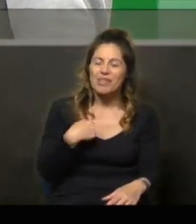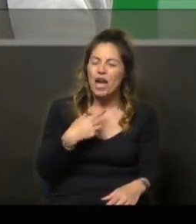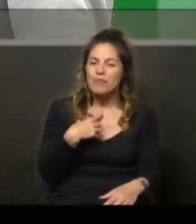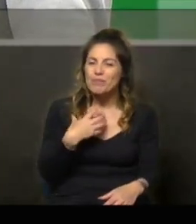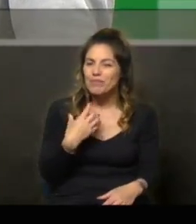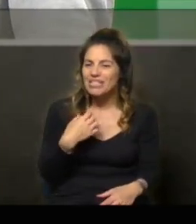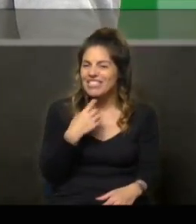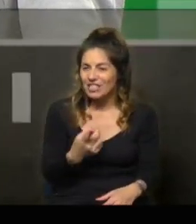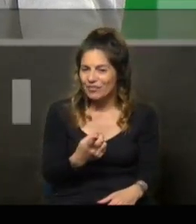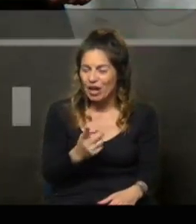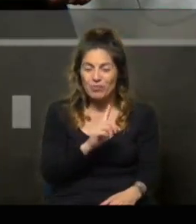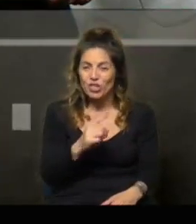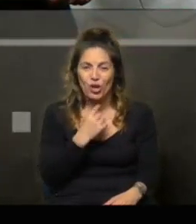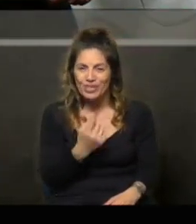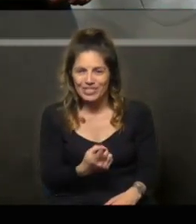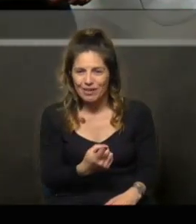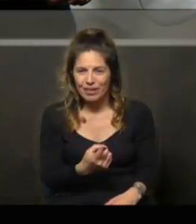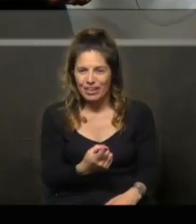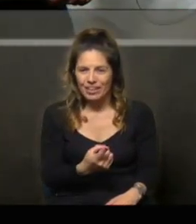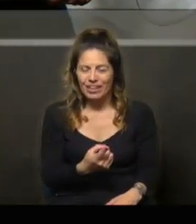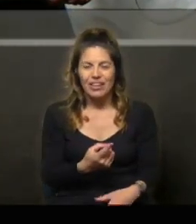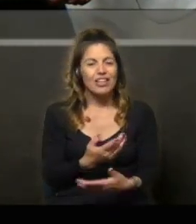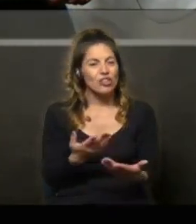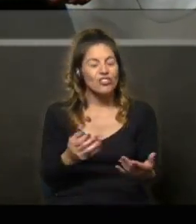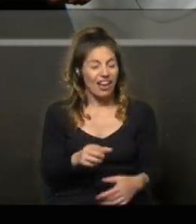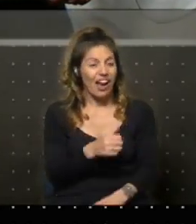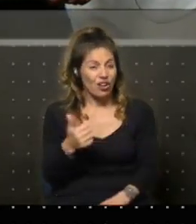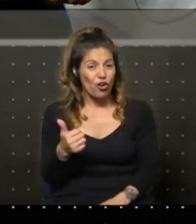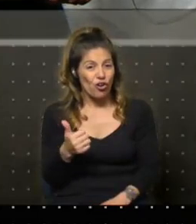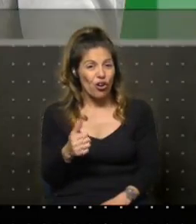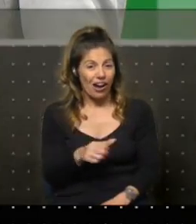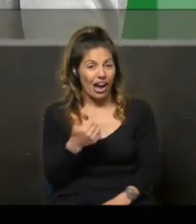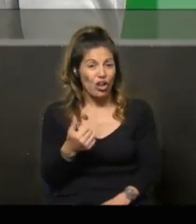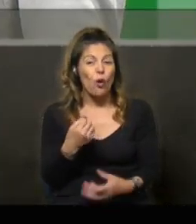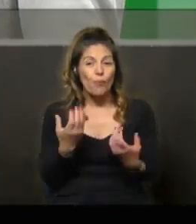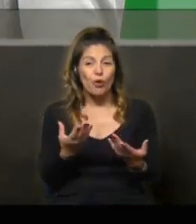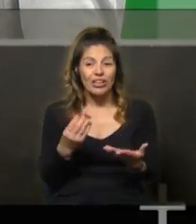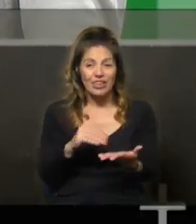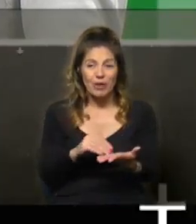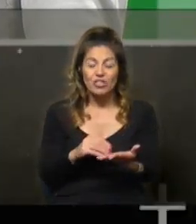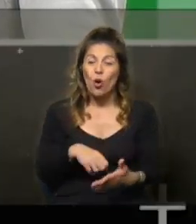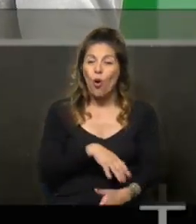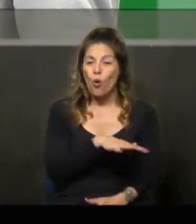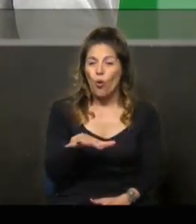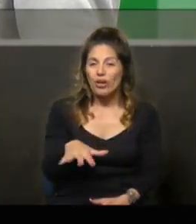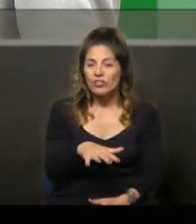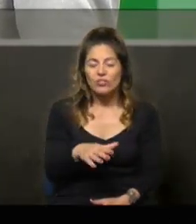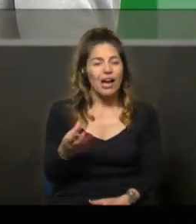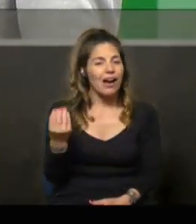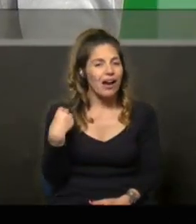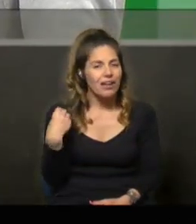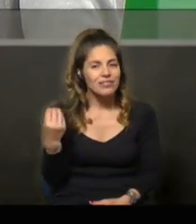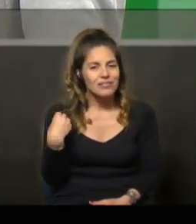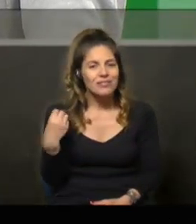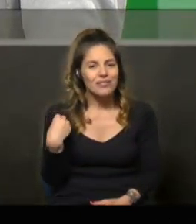viene pero si no no me sirve Entonces Eh bueno ganó ganó Porque además esta es una sociedad muy cansada es una